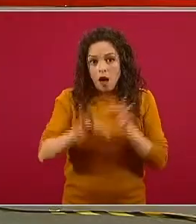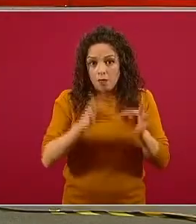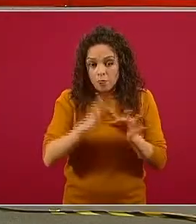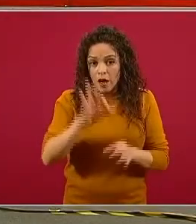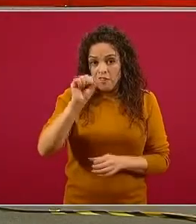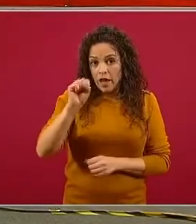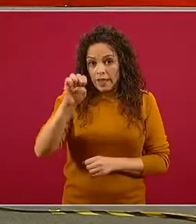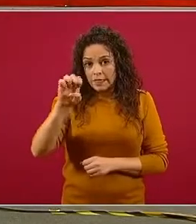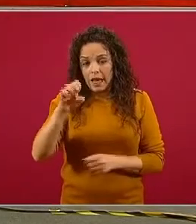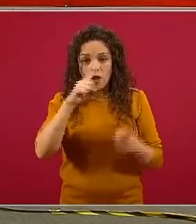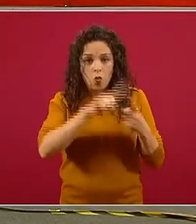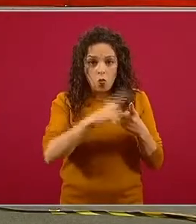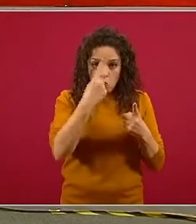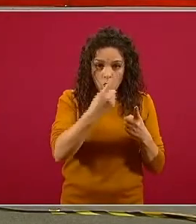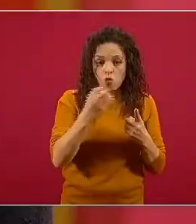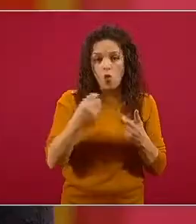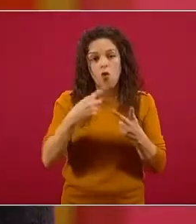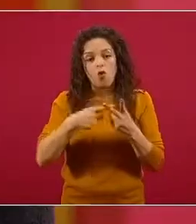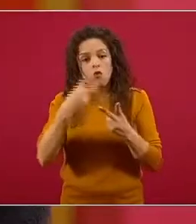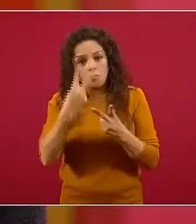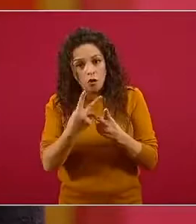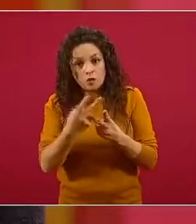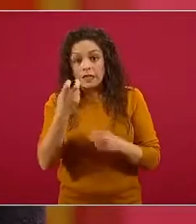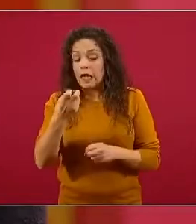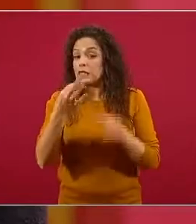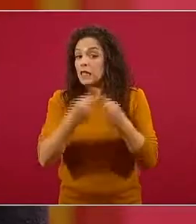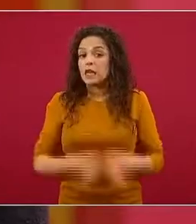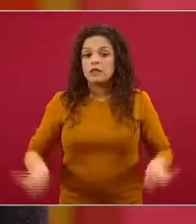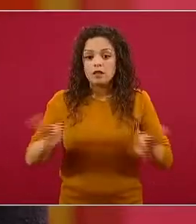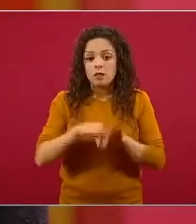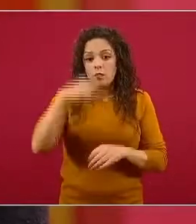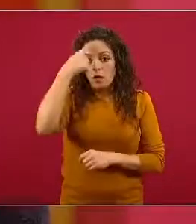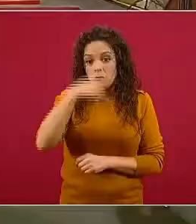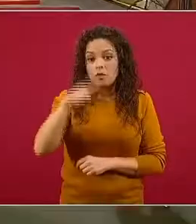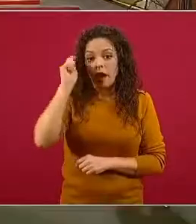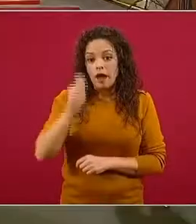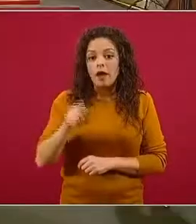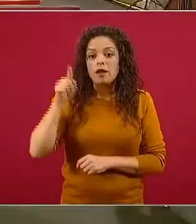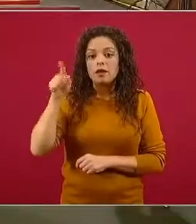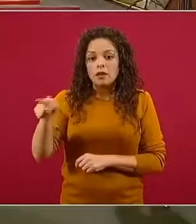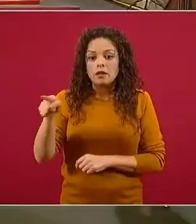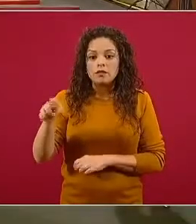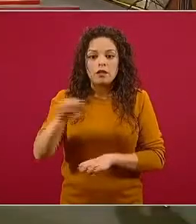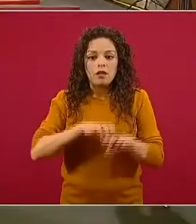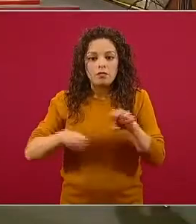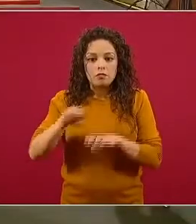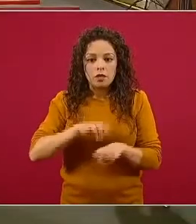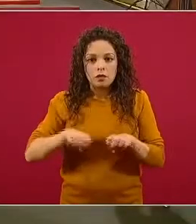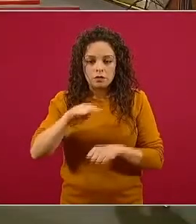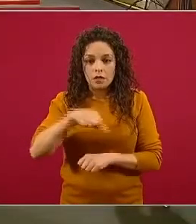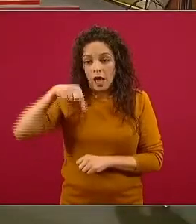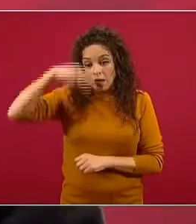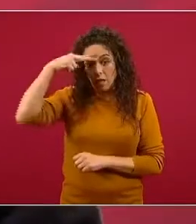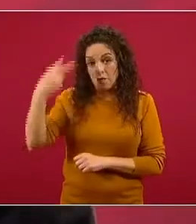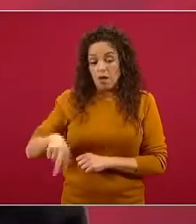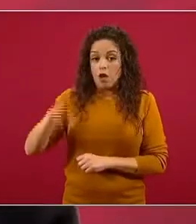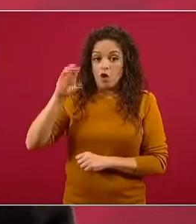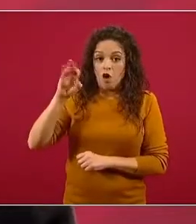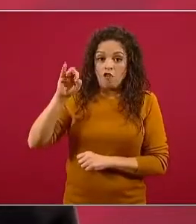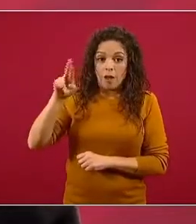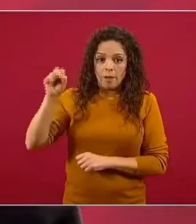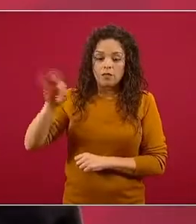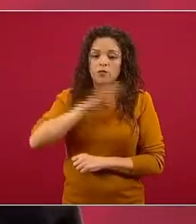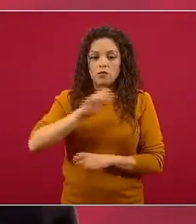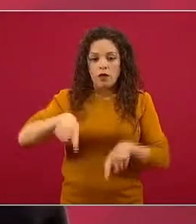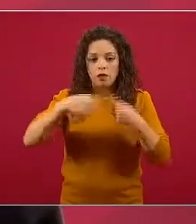requisitos indispensables para que las agencias de regulación sanitaria, en el caso de México, COFEPRIS, autoricen la fase